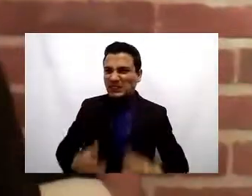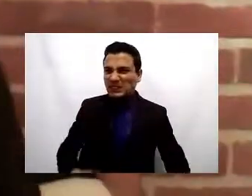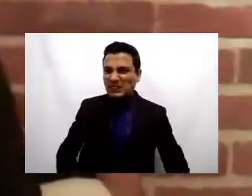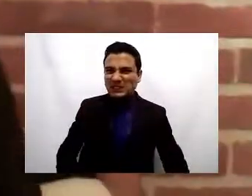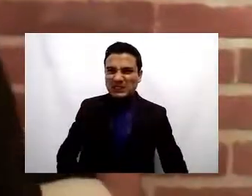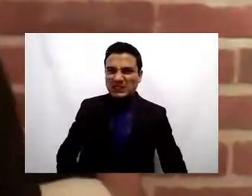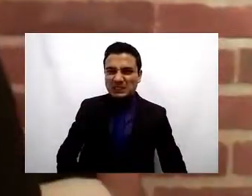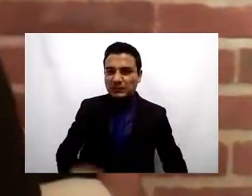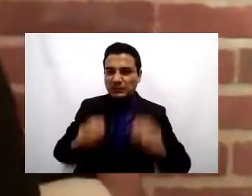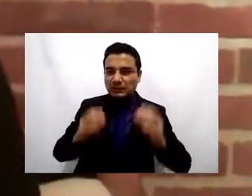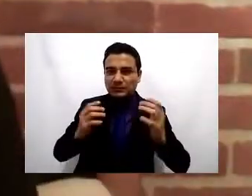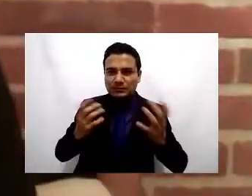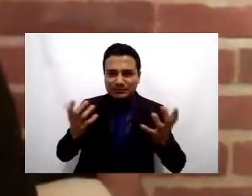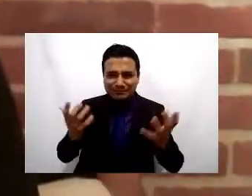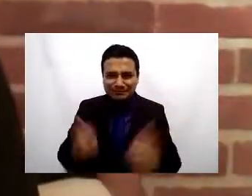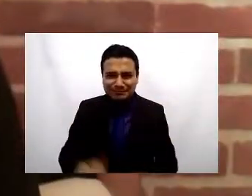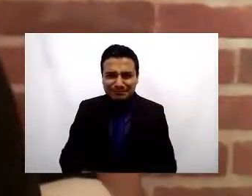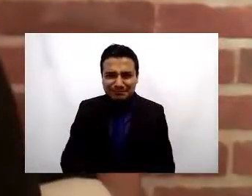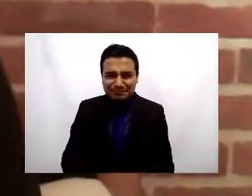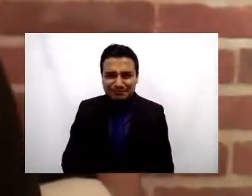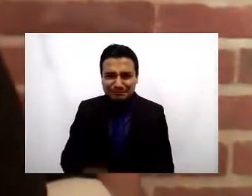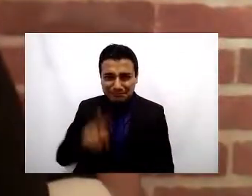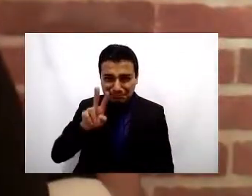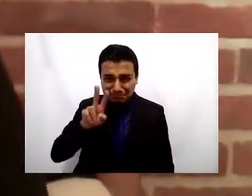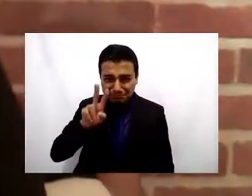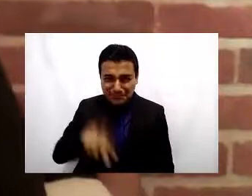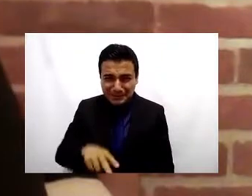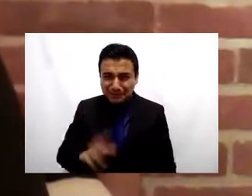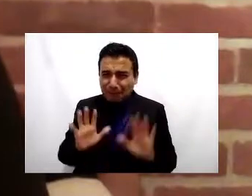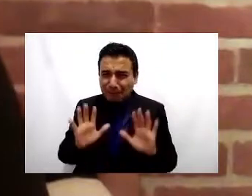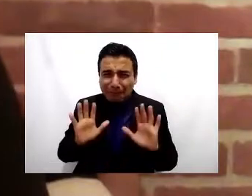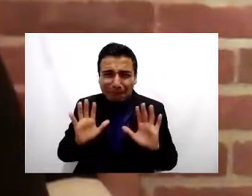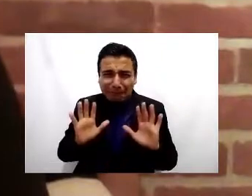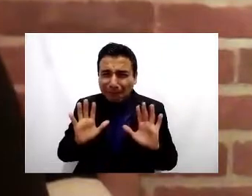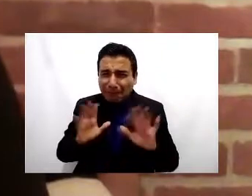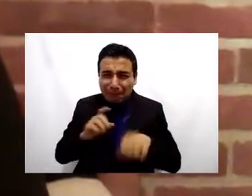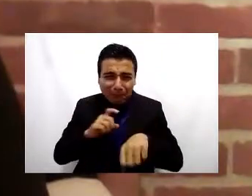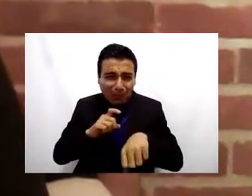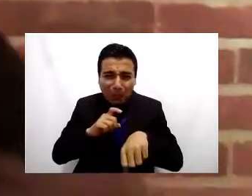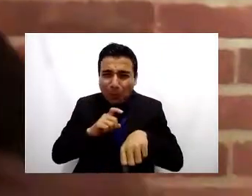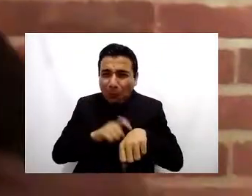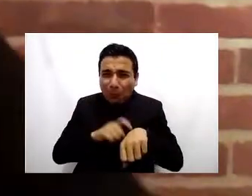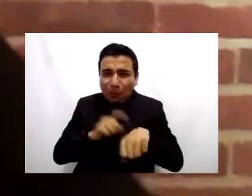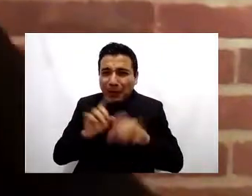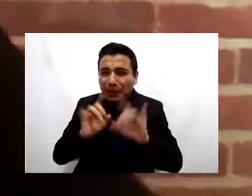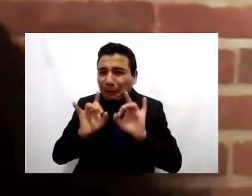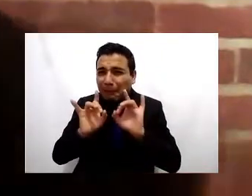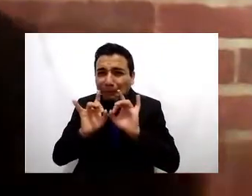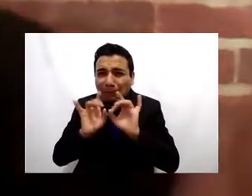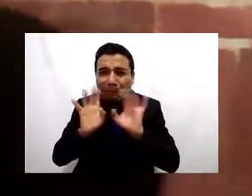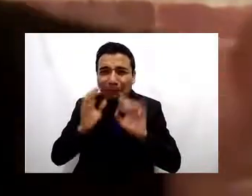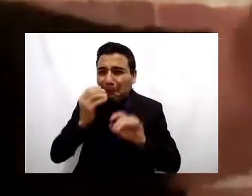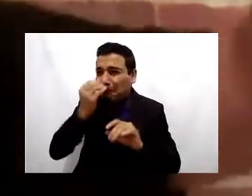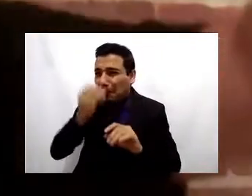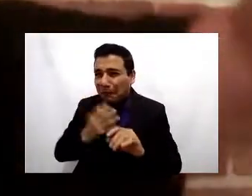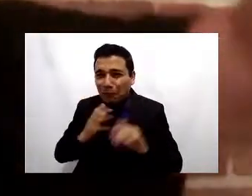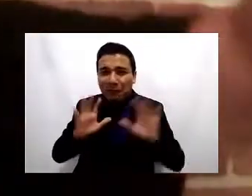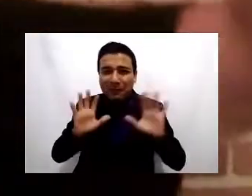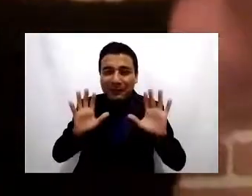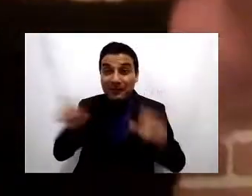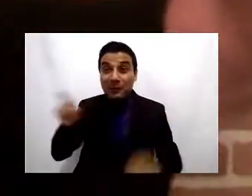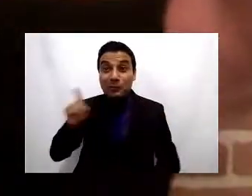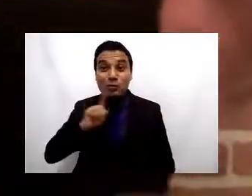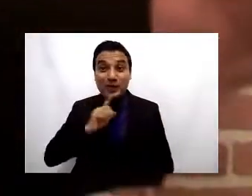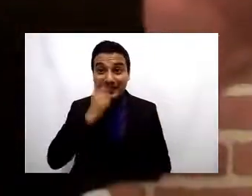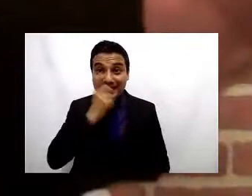Nada. No construyó nada, no había nada. Había una coincidencia de horario y un perfume. Y seguramente ella le dice,